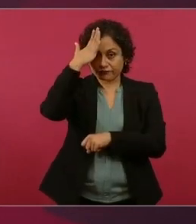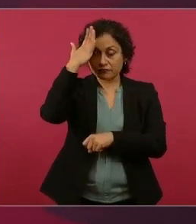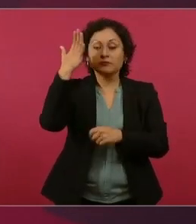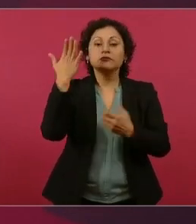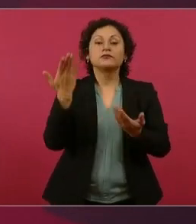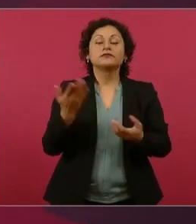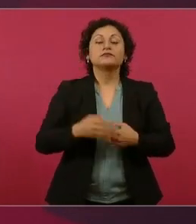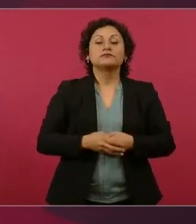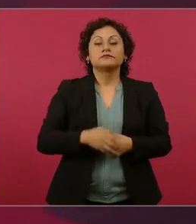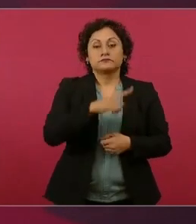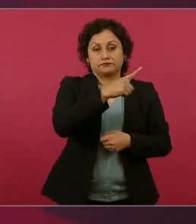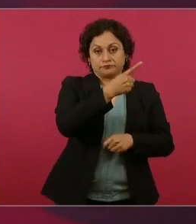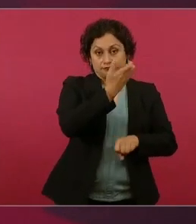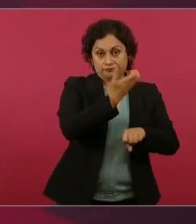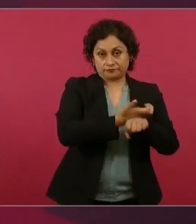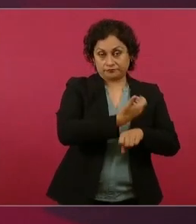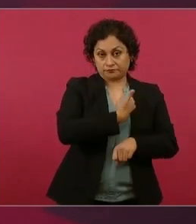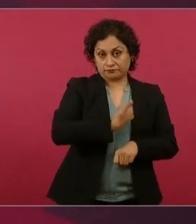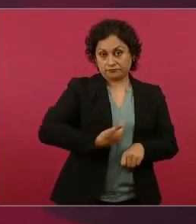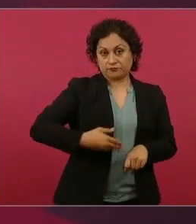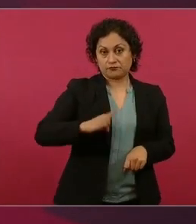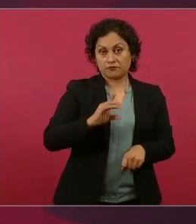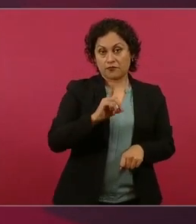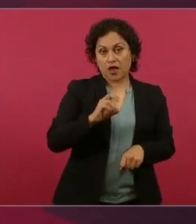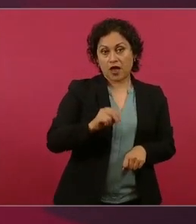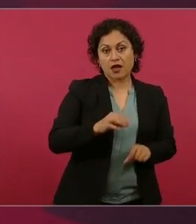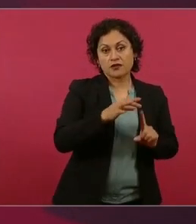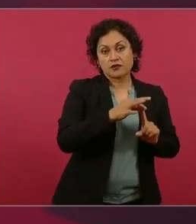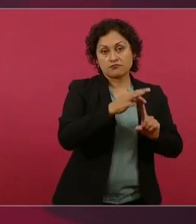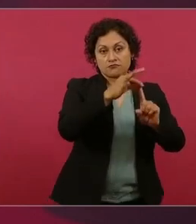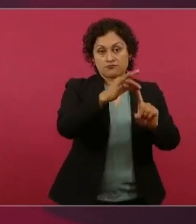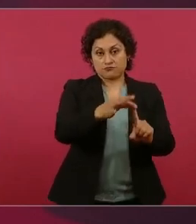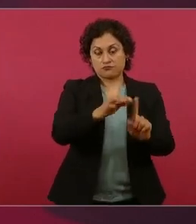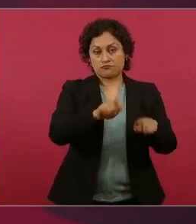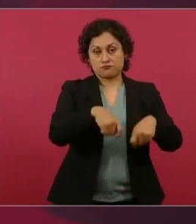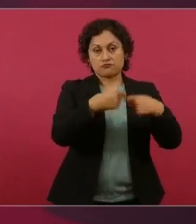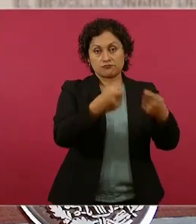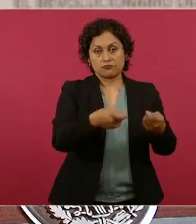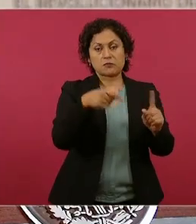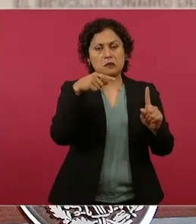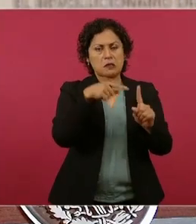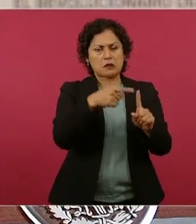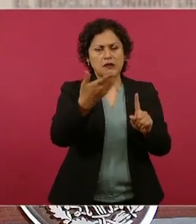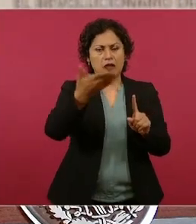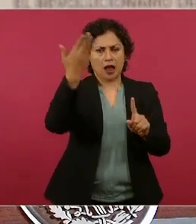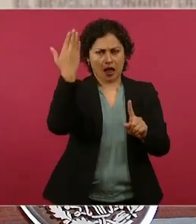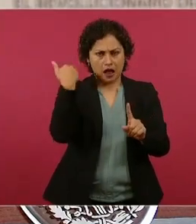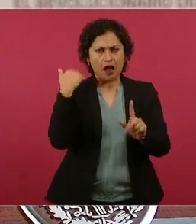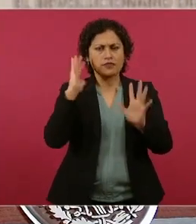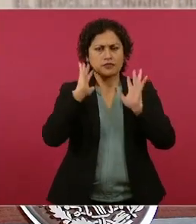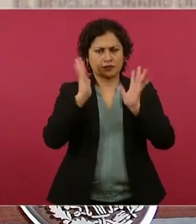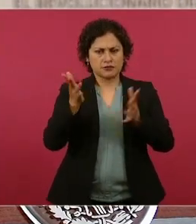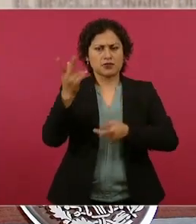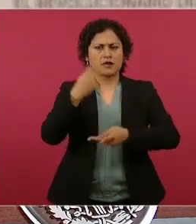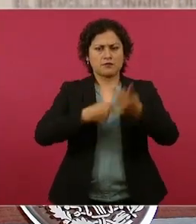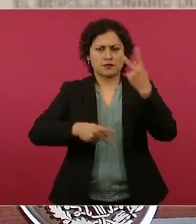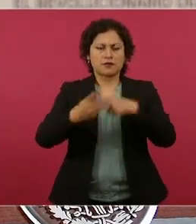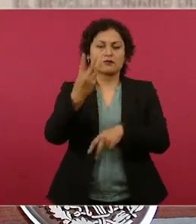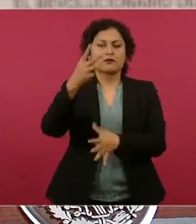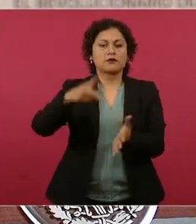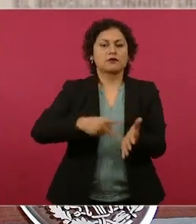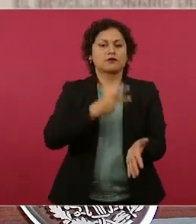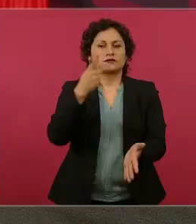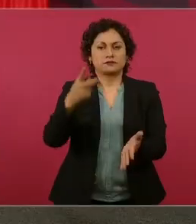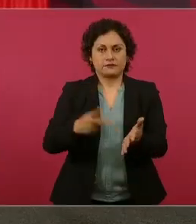del presidente Biden. Ya nos ha visitado Elizabeth en 3